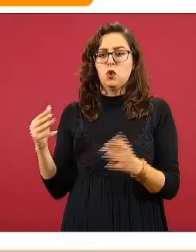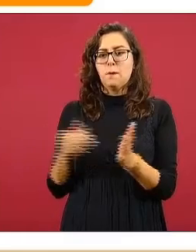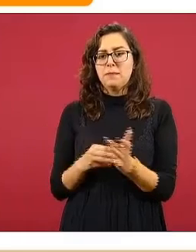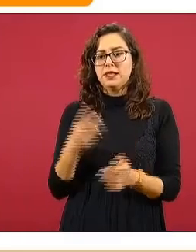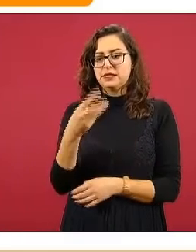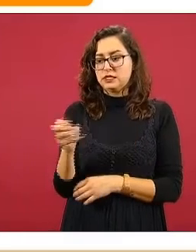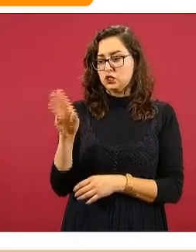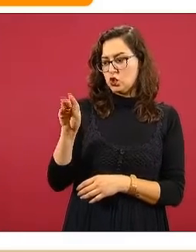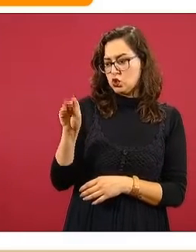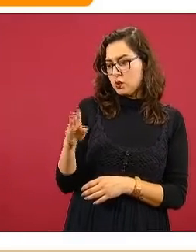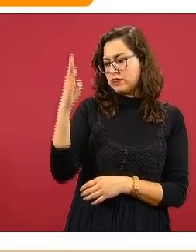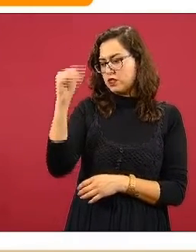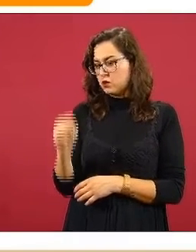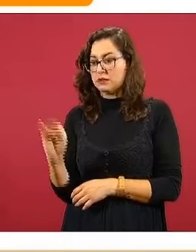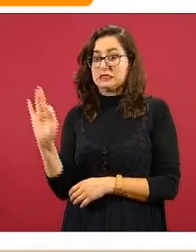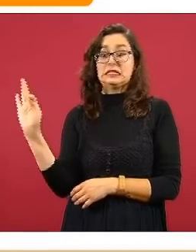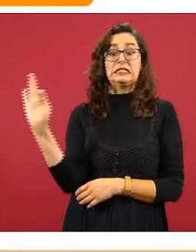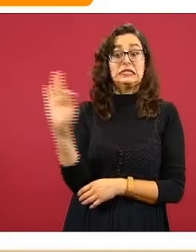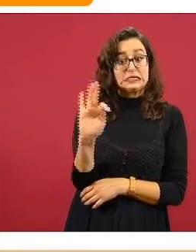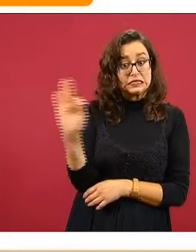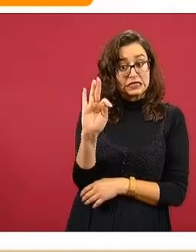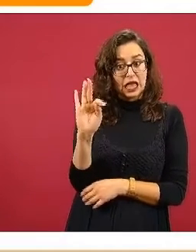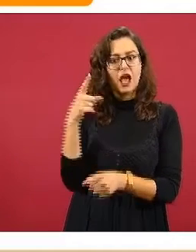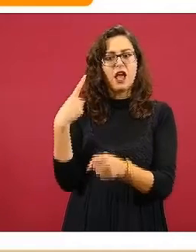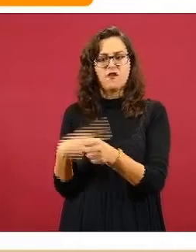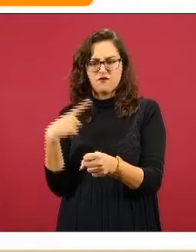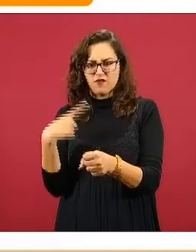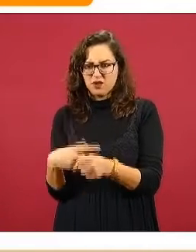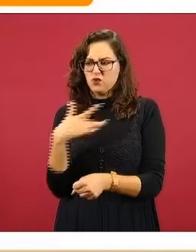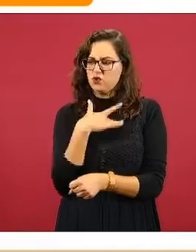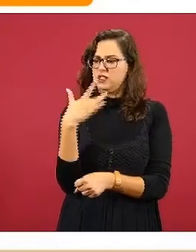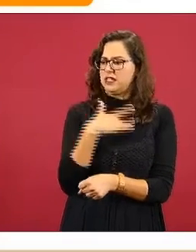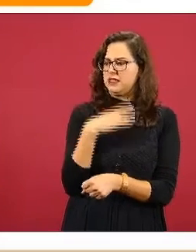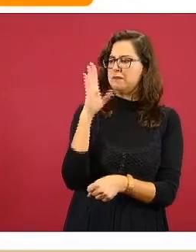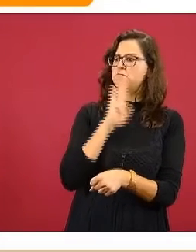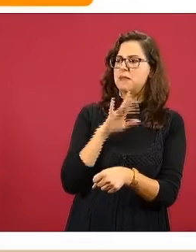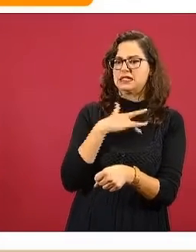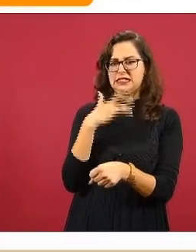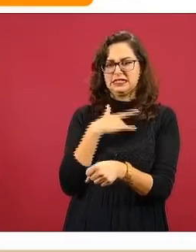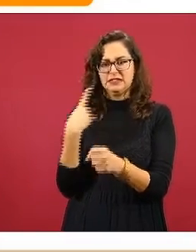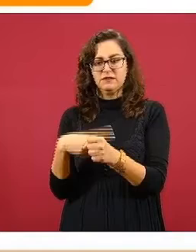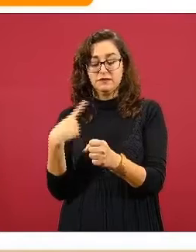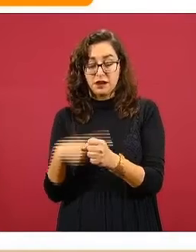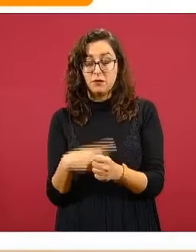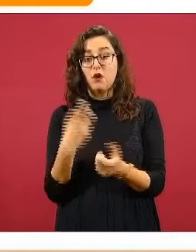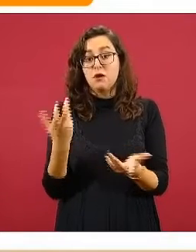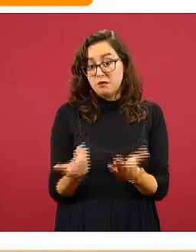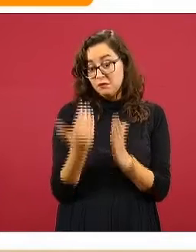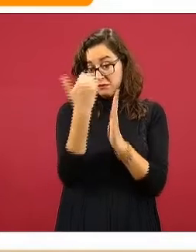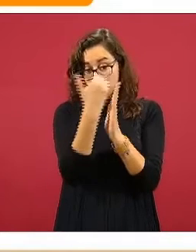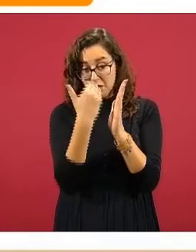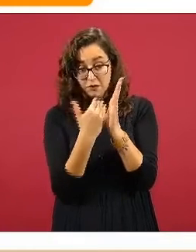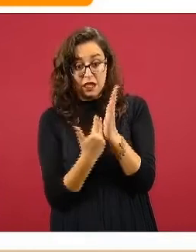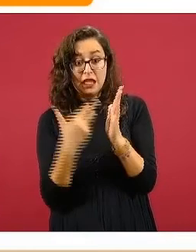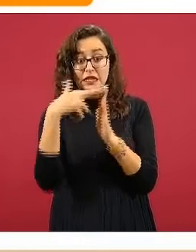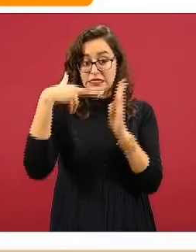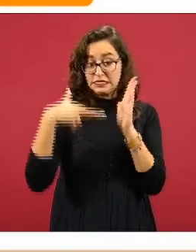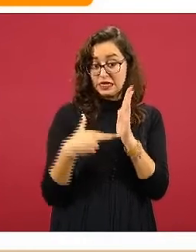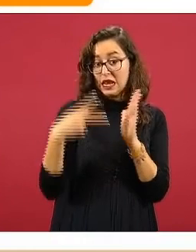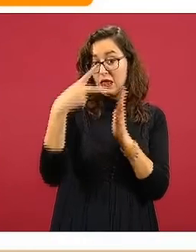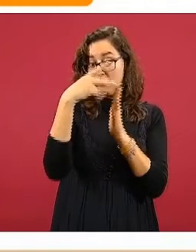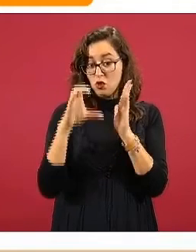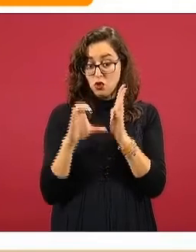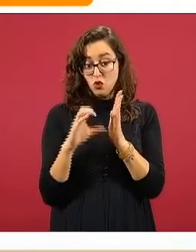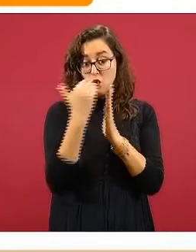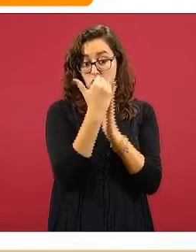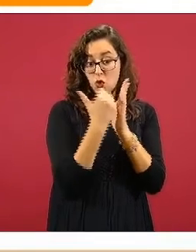que están lineados para México, para las 32 entidades federativas y que se realizan en cada una de las unidades médicas de los 3